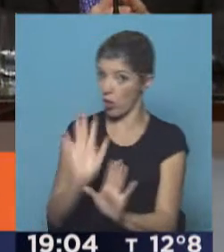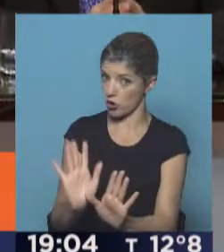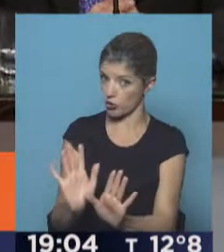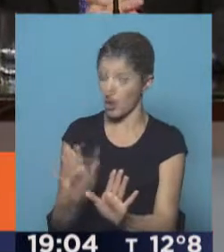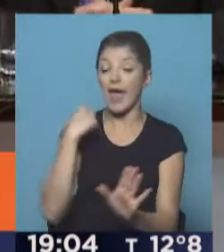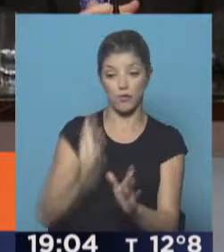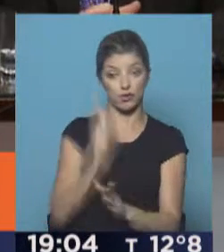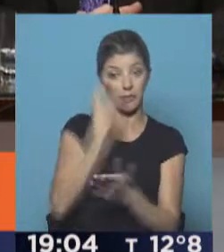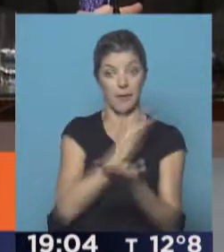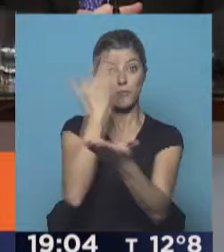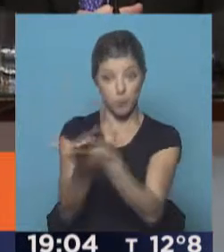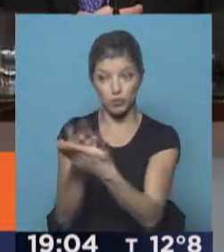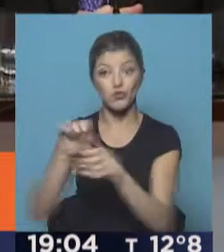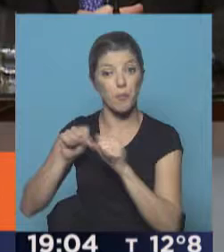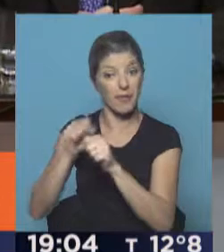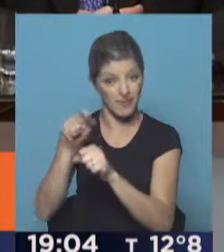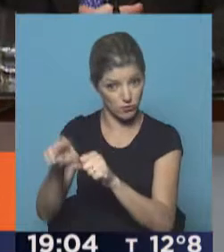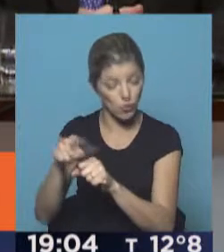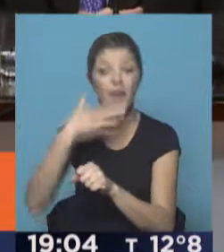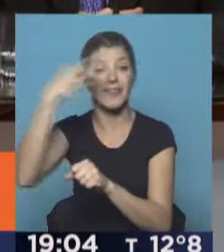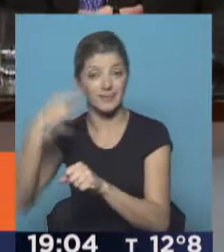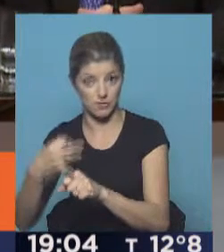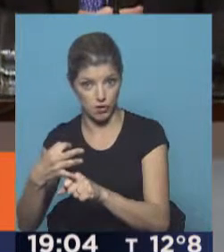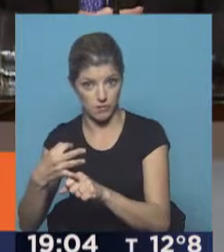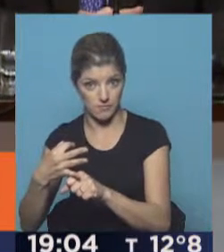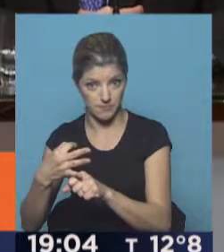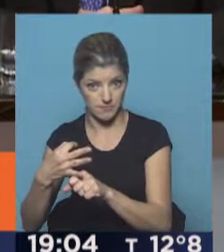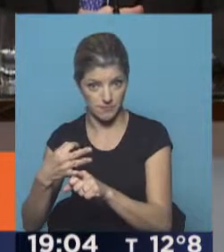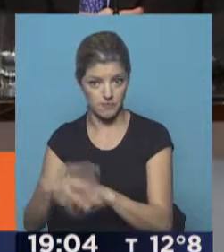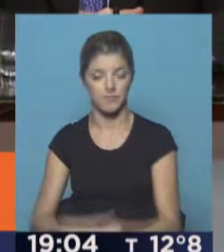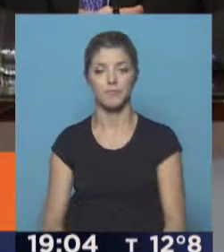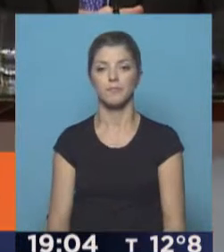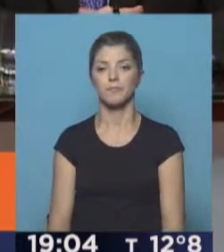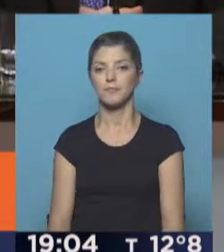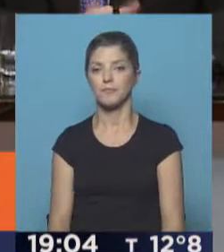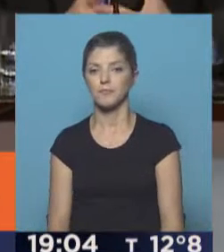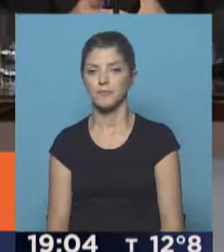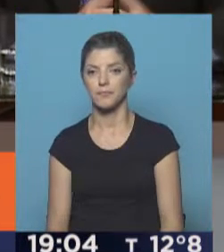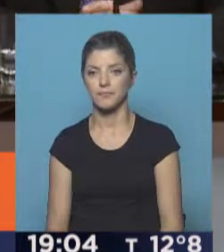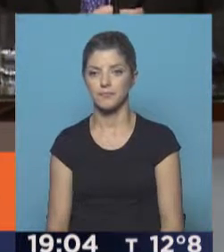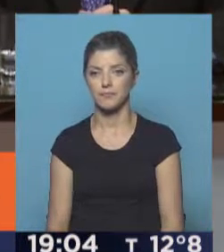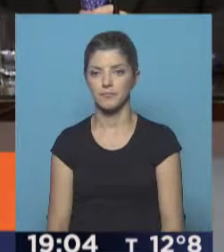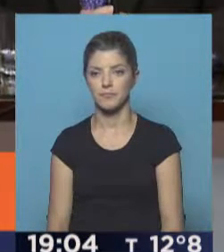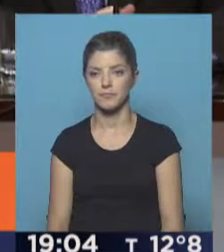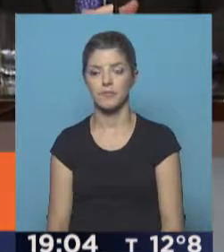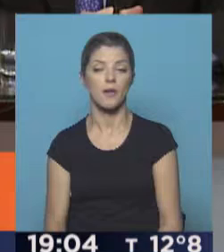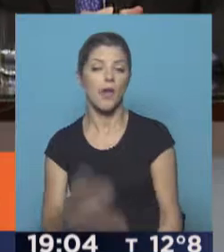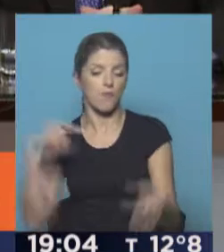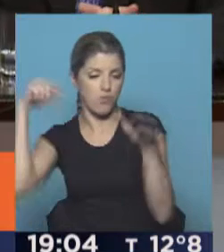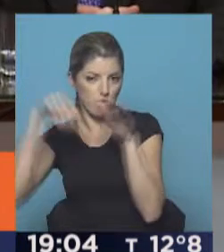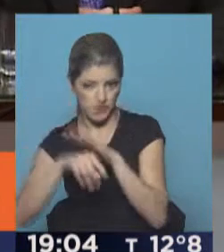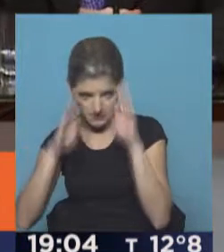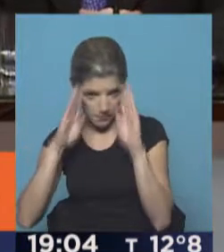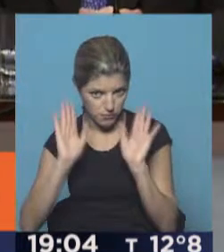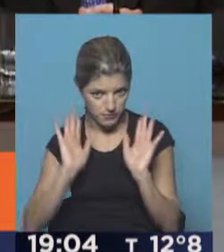ese recurso, ese fallo además de Cámara unifica las cautelares, digamos, ¿no?, y que a partir de ahí va al fondo de la cuestión. Por